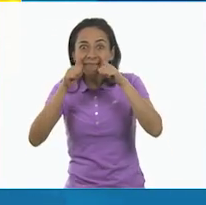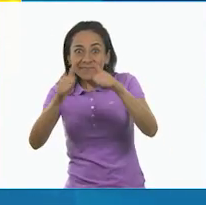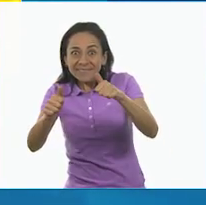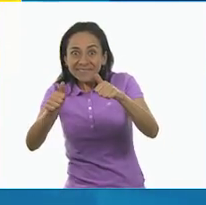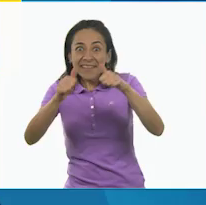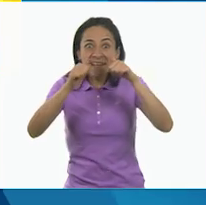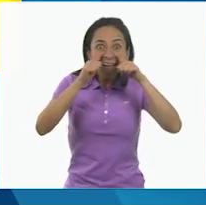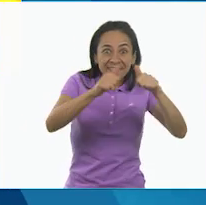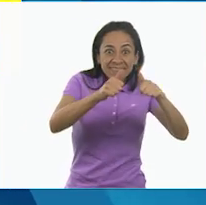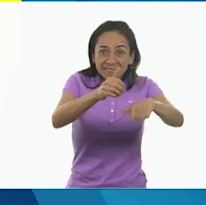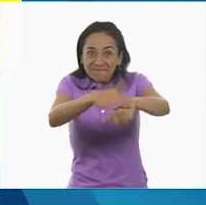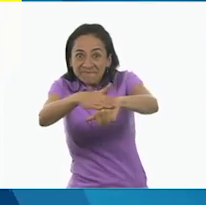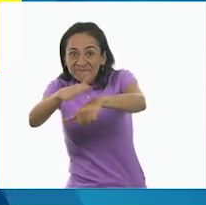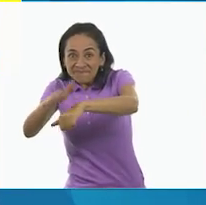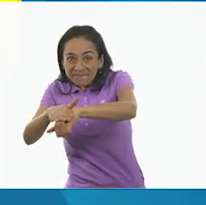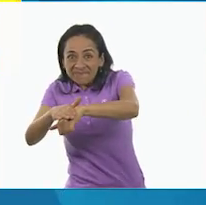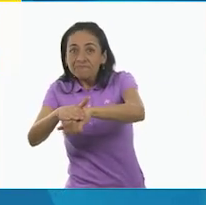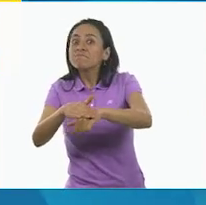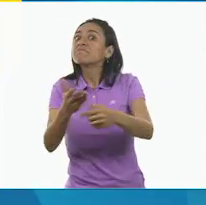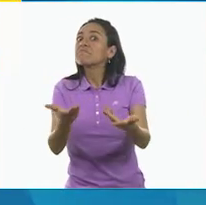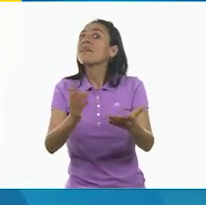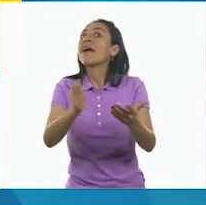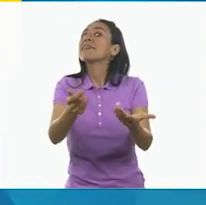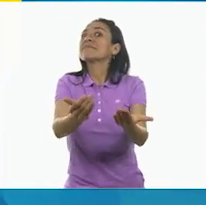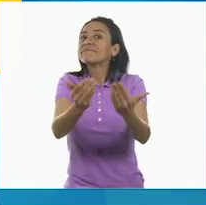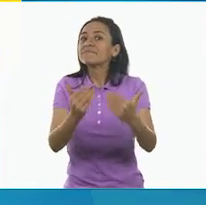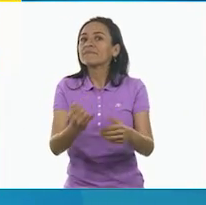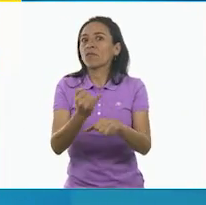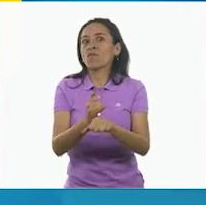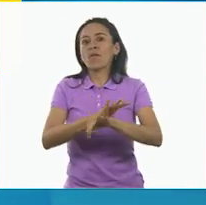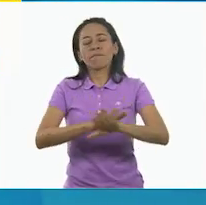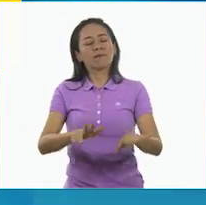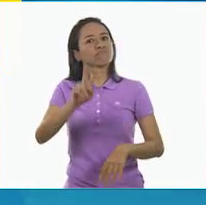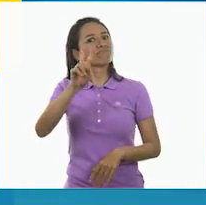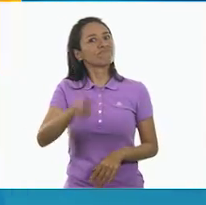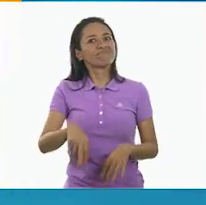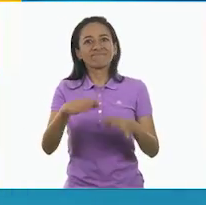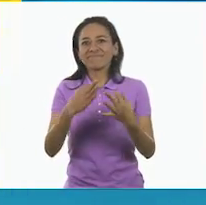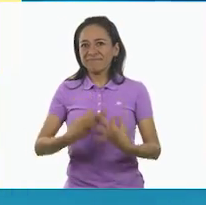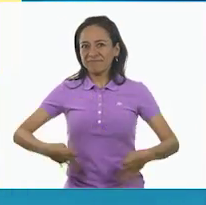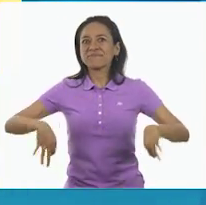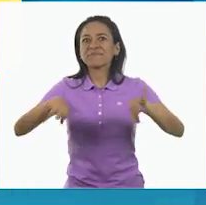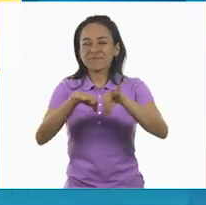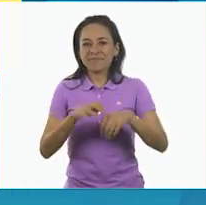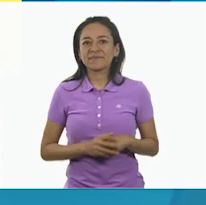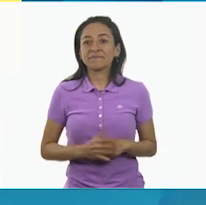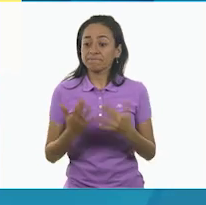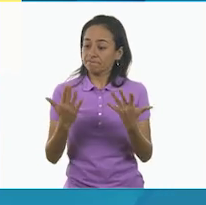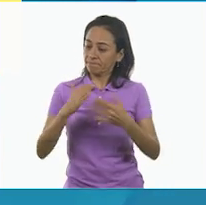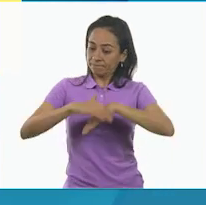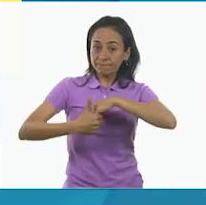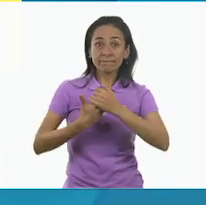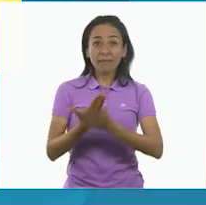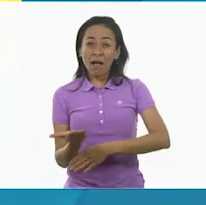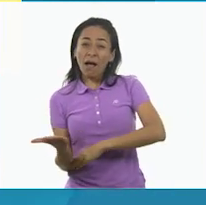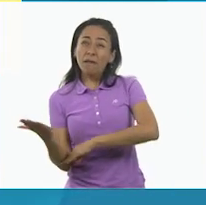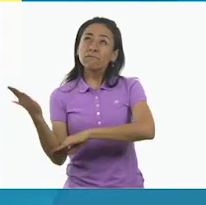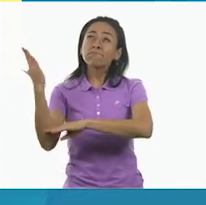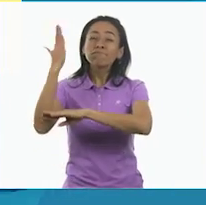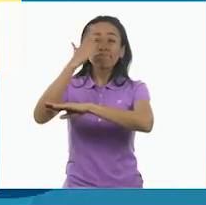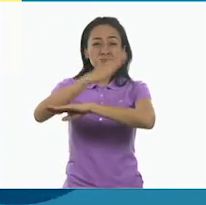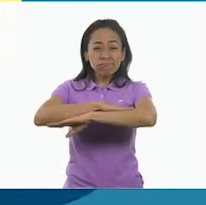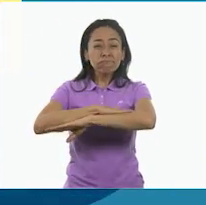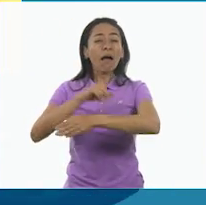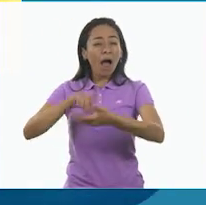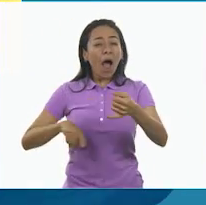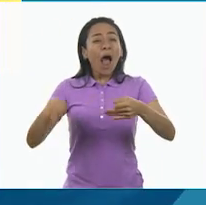¡Atención! ¡Atención! A continuación, información importante. Lavarnos las manos varias veces al día es